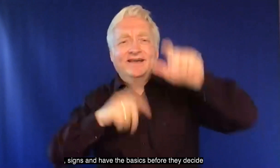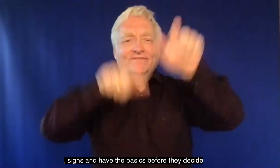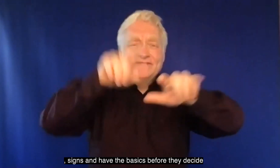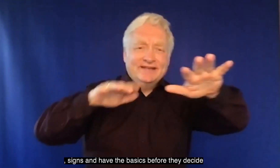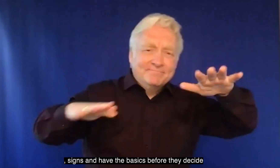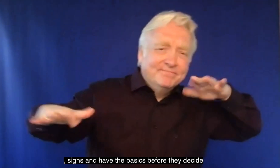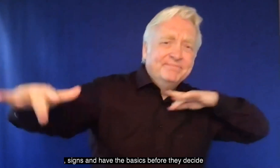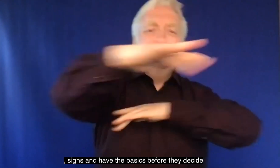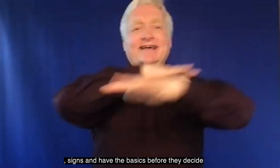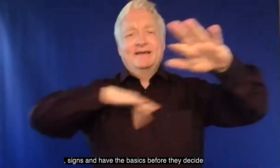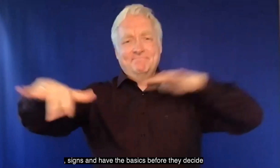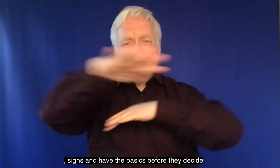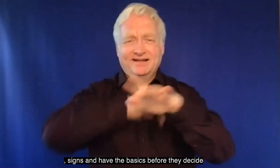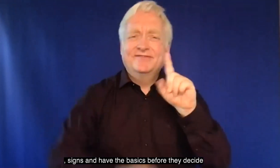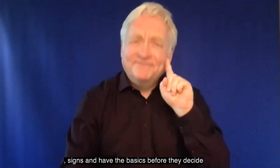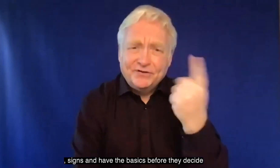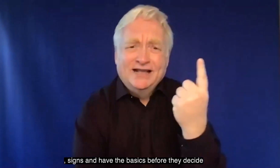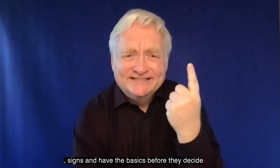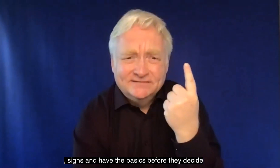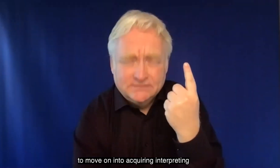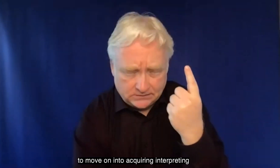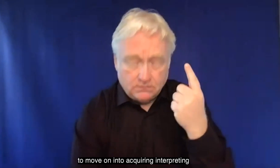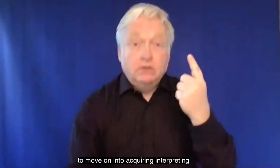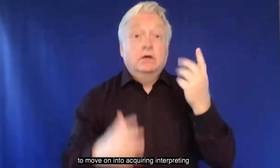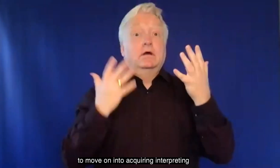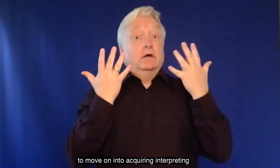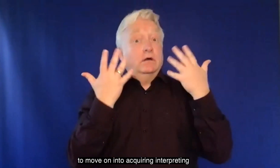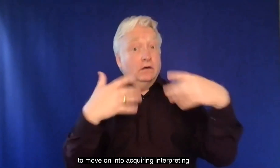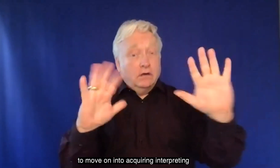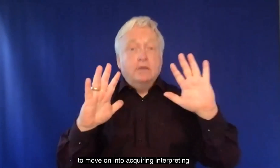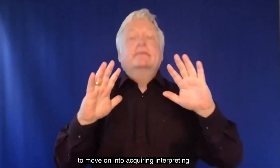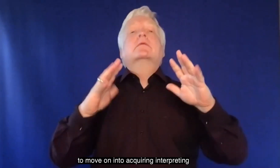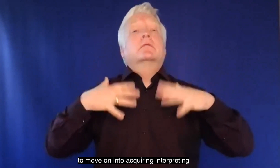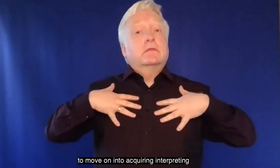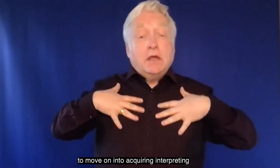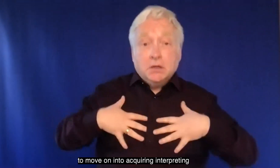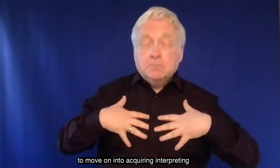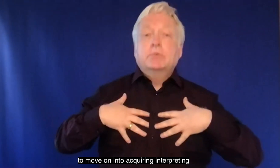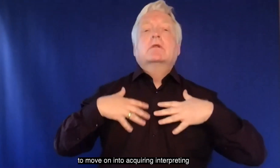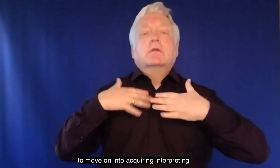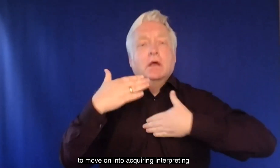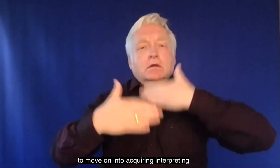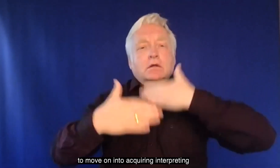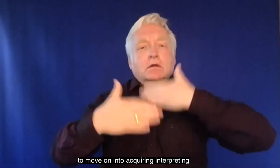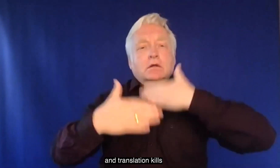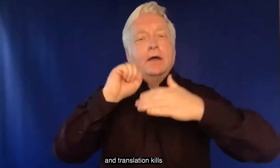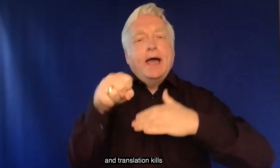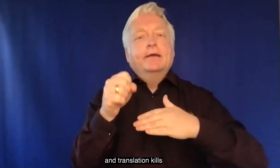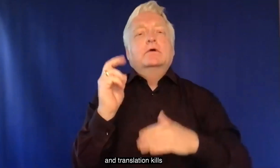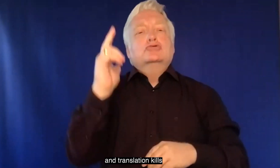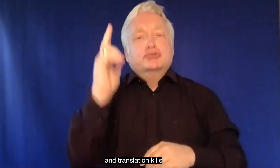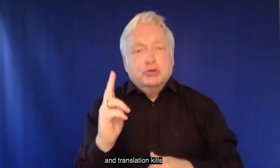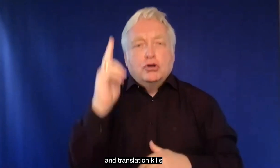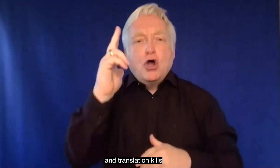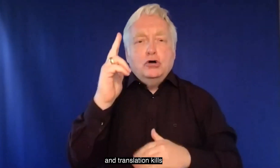después, posteriormente, esas técnicas de traducción e interpretación. Es muy importante que conozcan lo que es la propia comunidad,